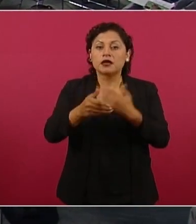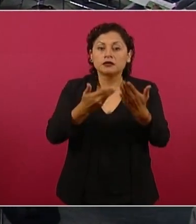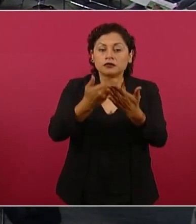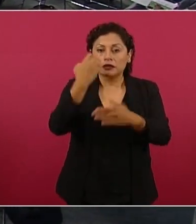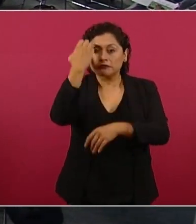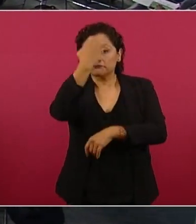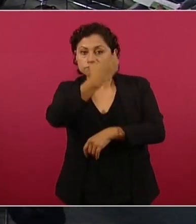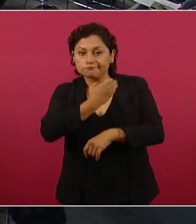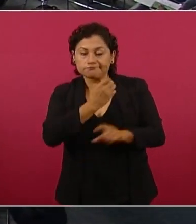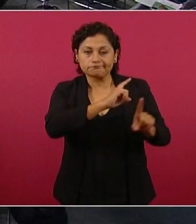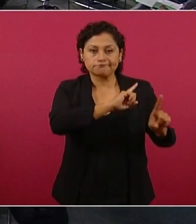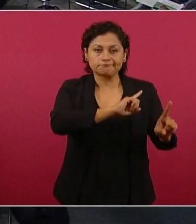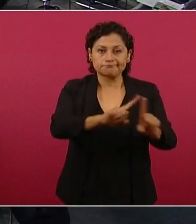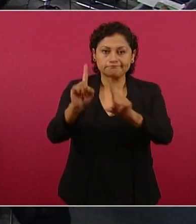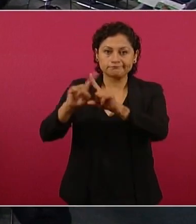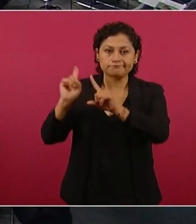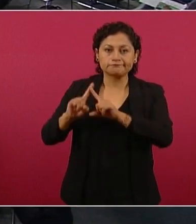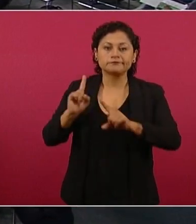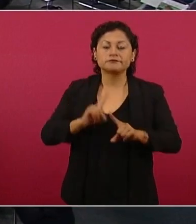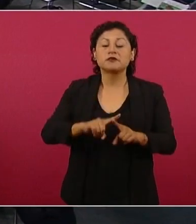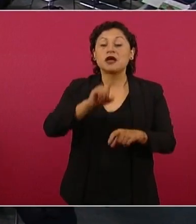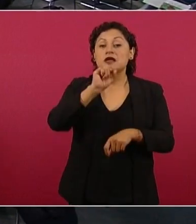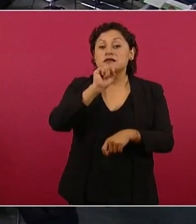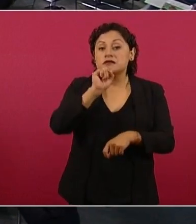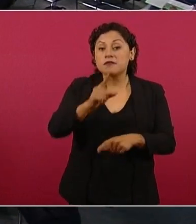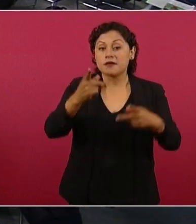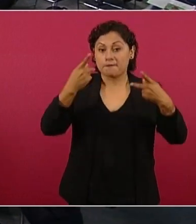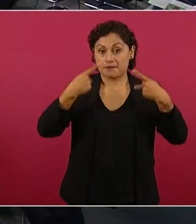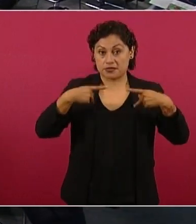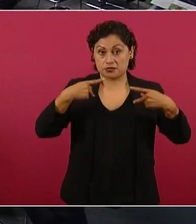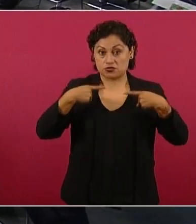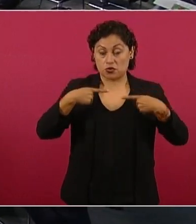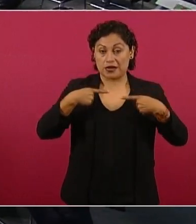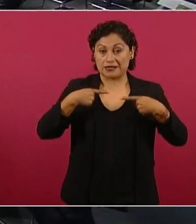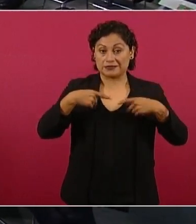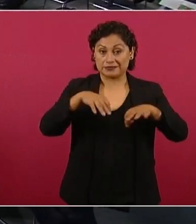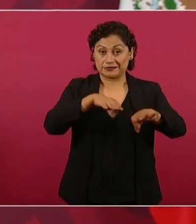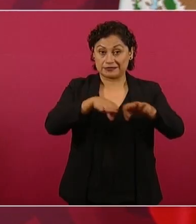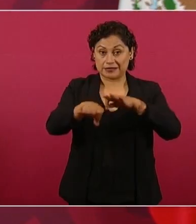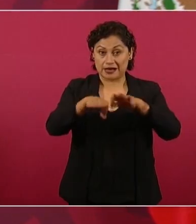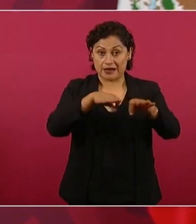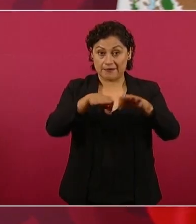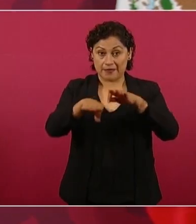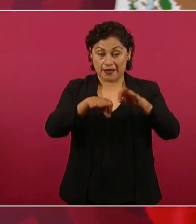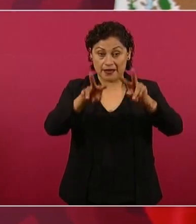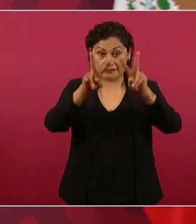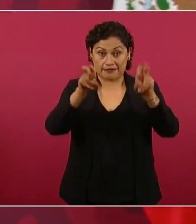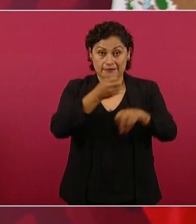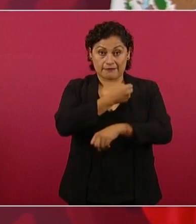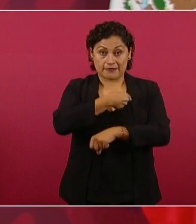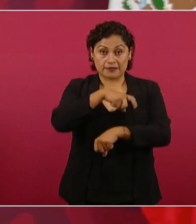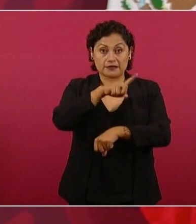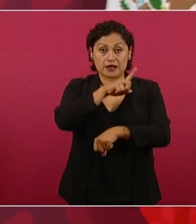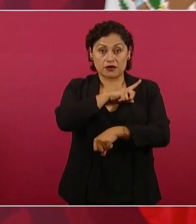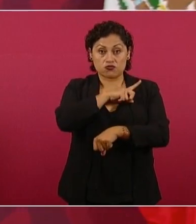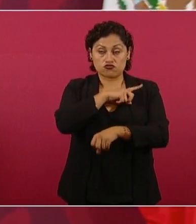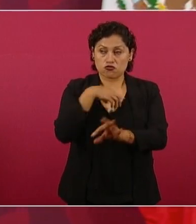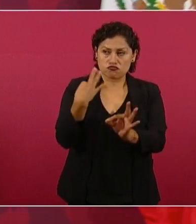que se regularice a todo el personal de salud, que no haya trabajadores